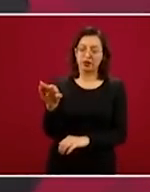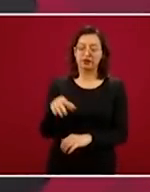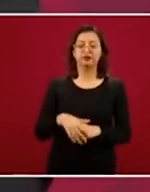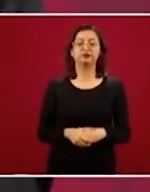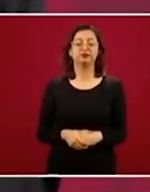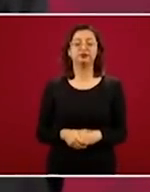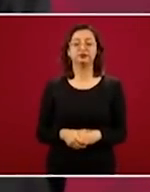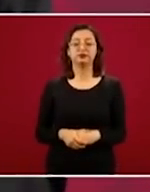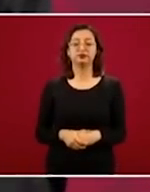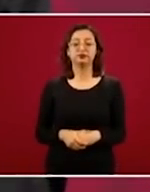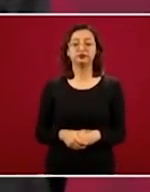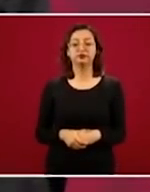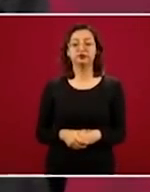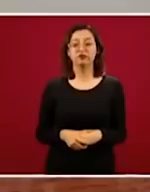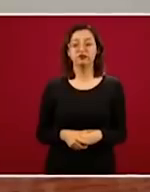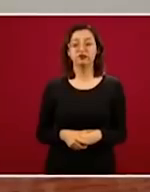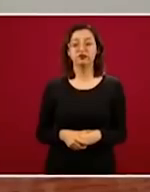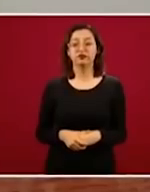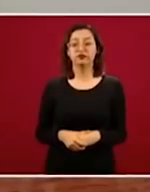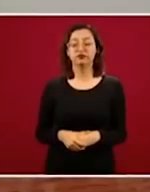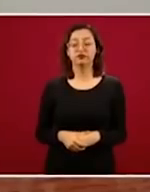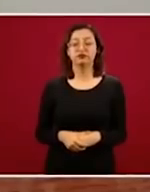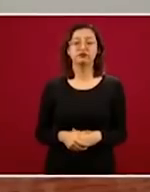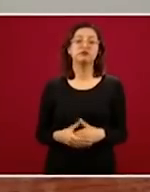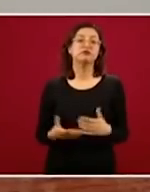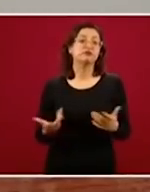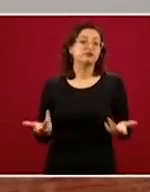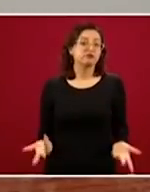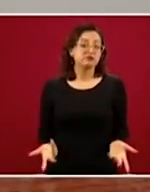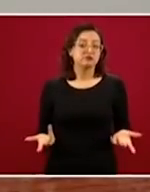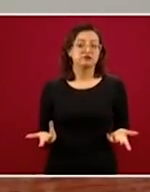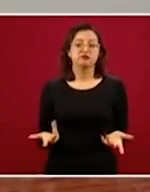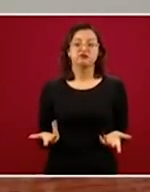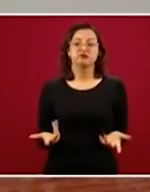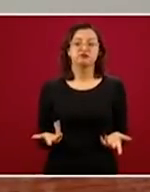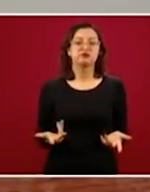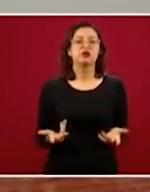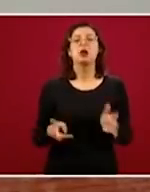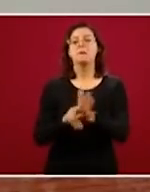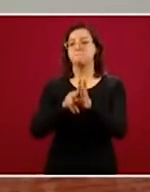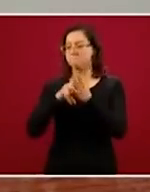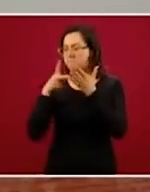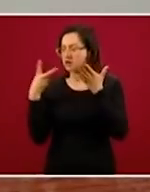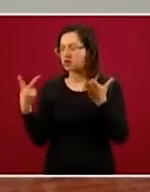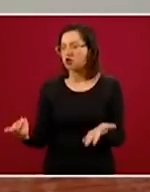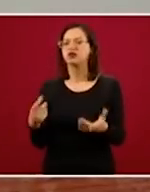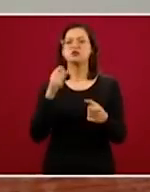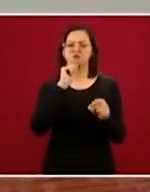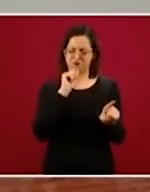y que sigan existiendo los periódicos